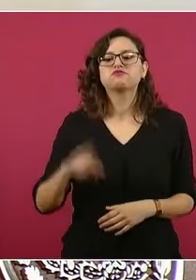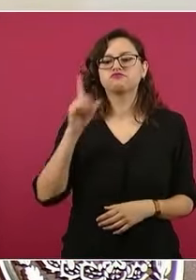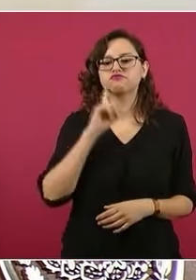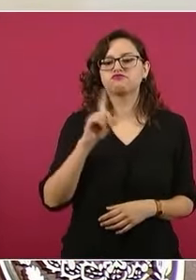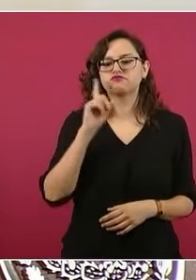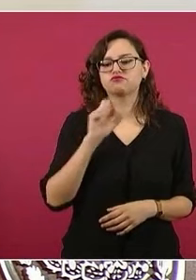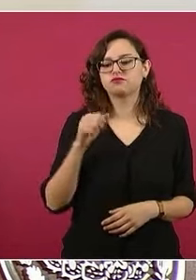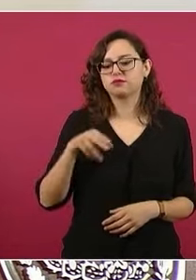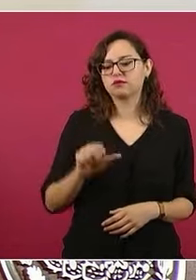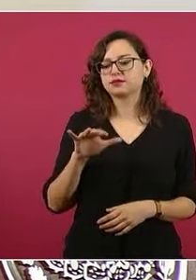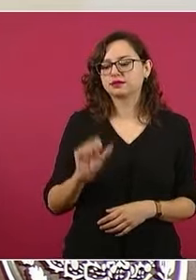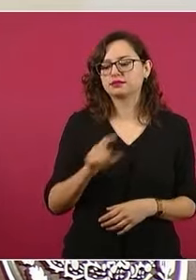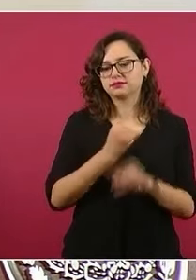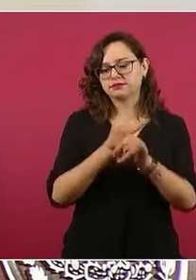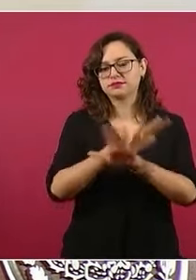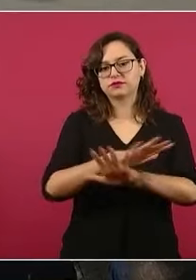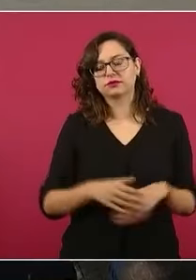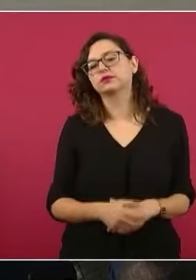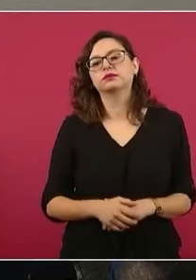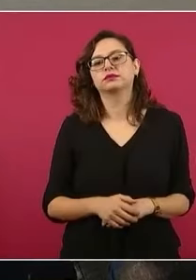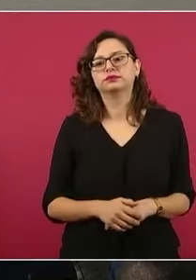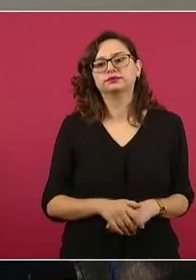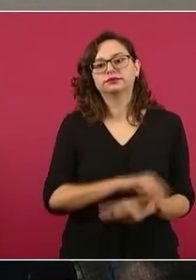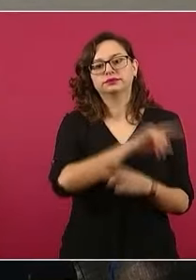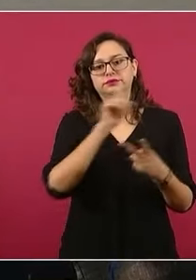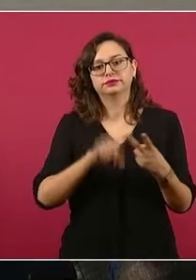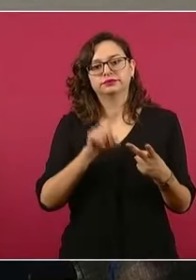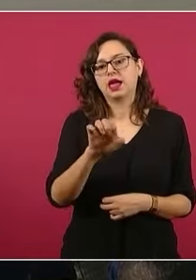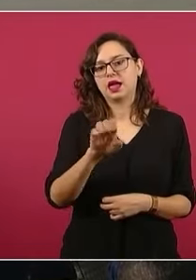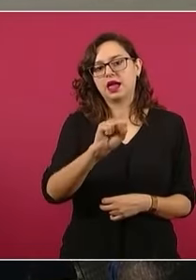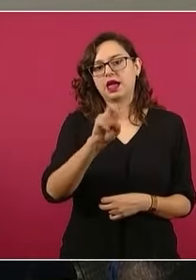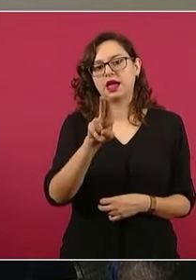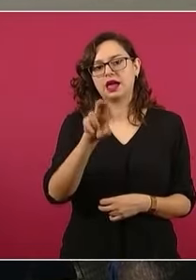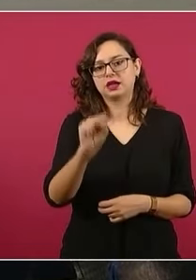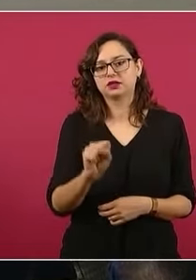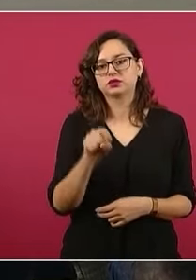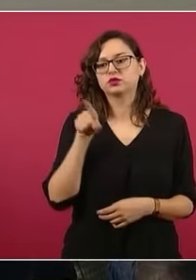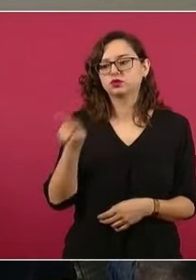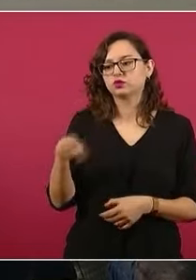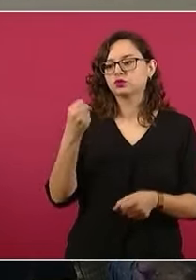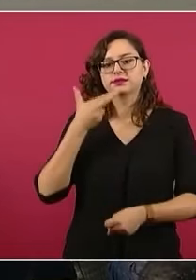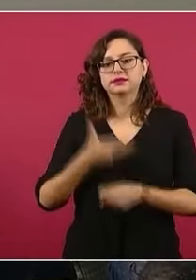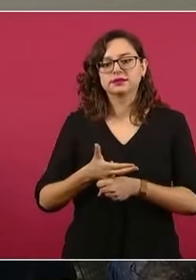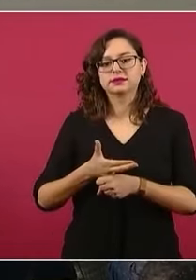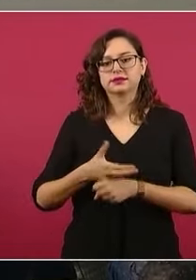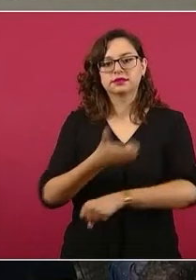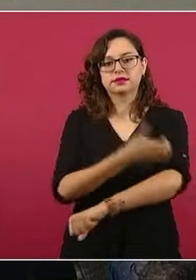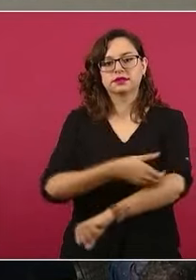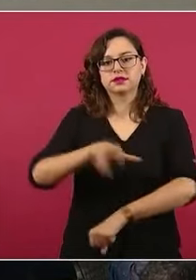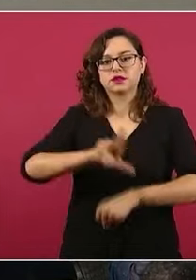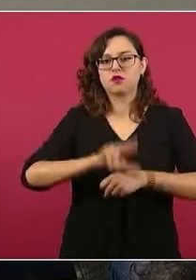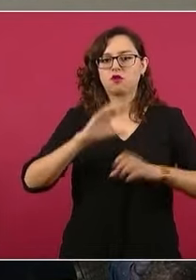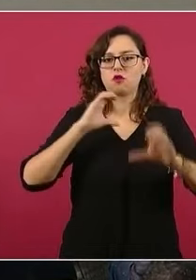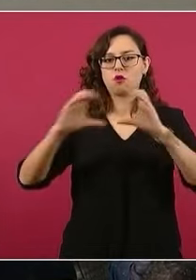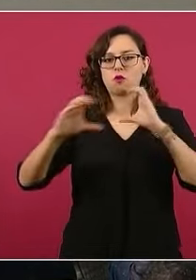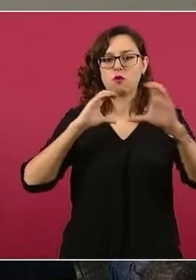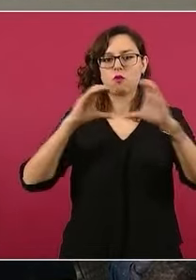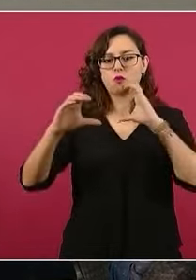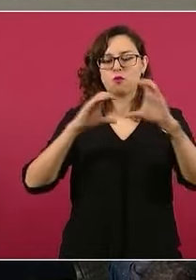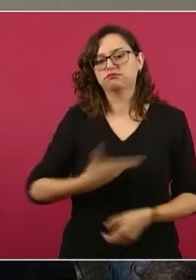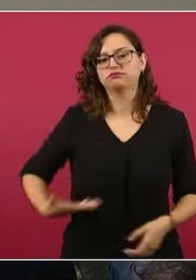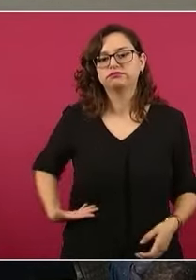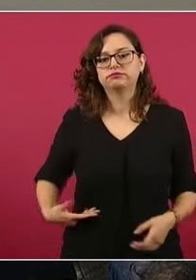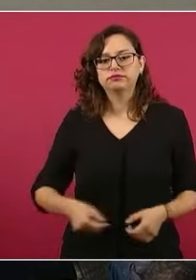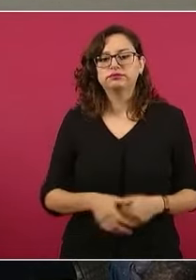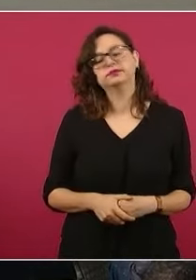va a informar Jesús Ramírez, nuestro secretario, coordinador de comunicación